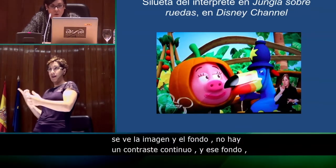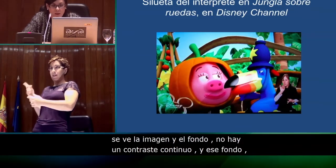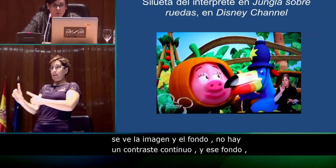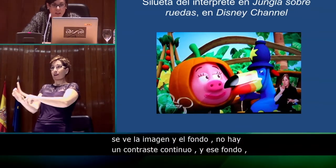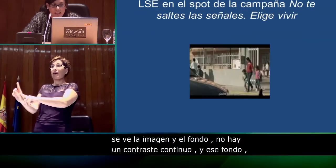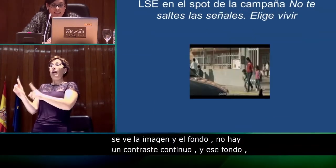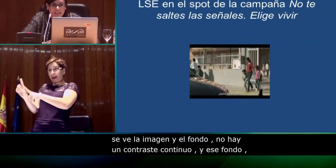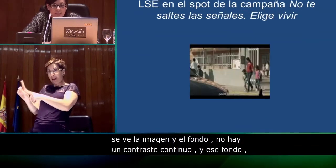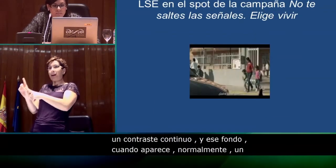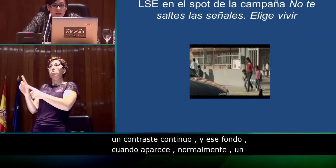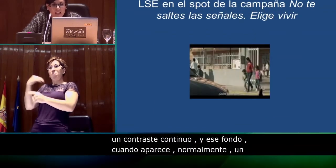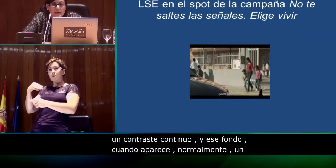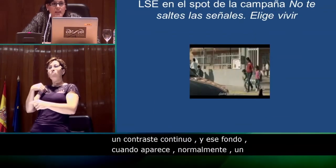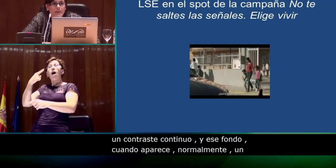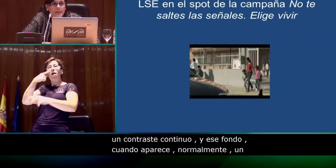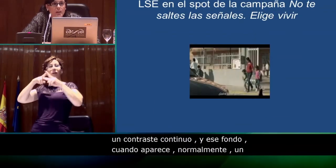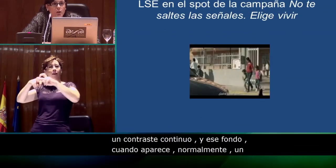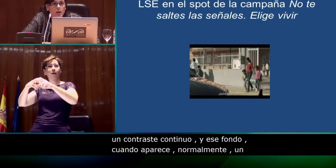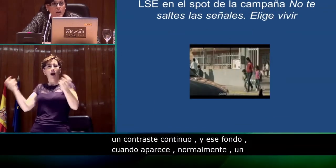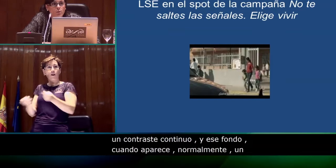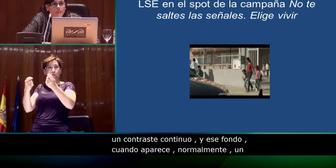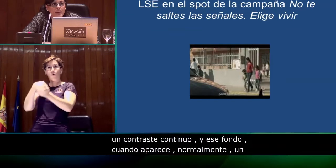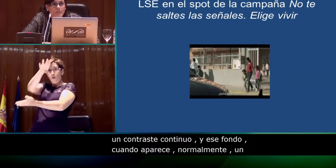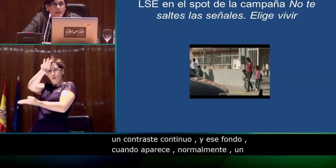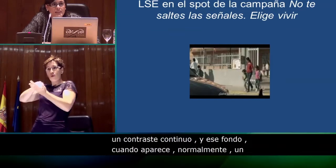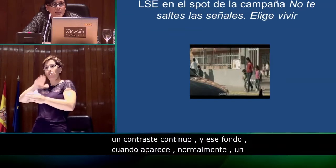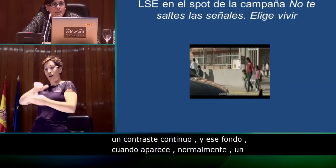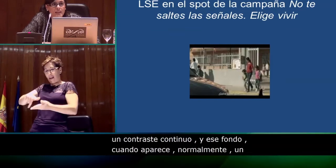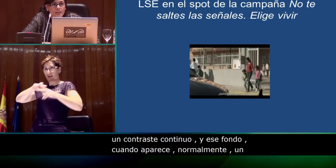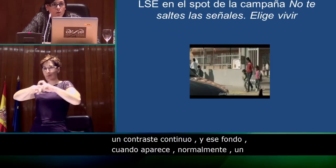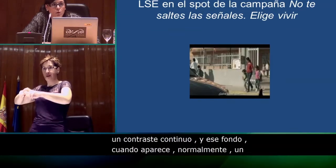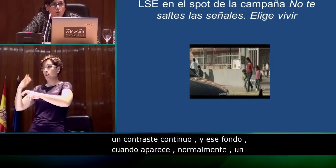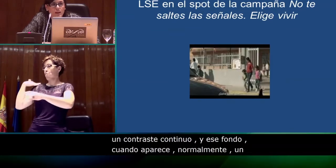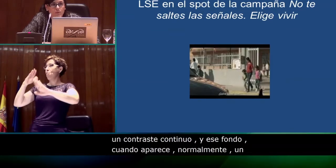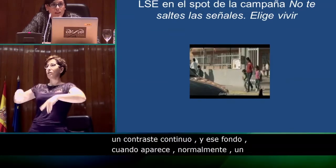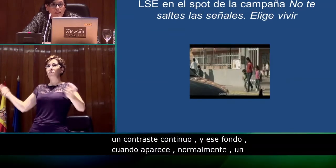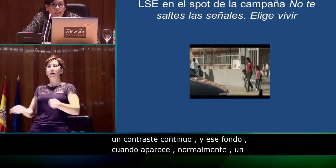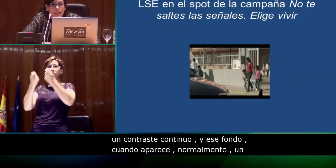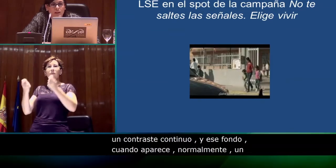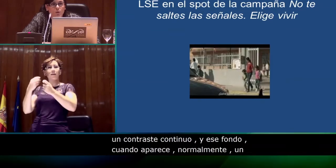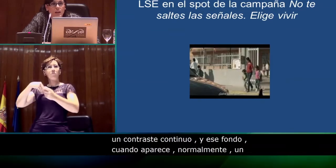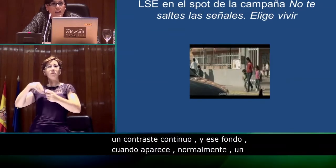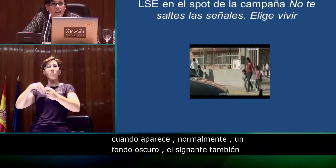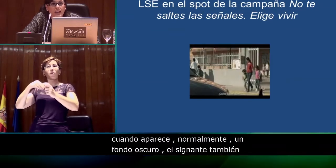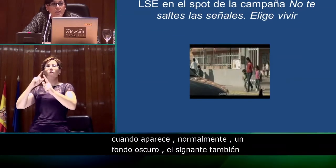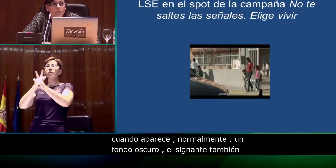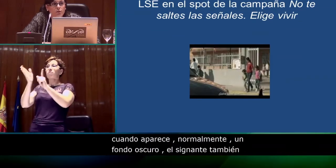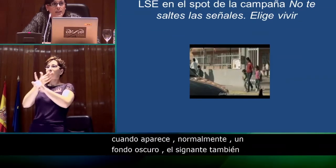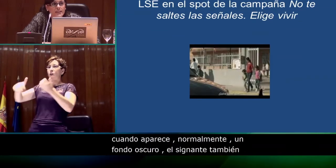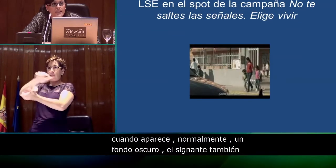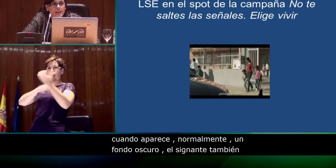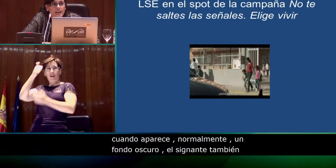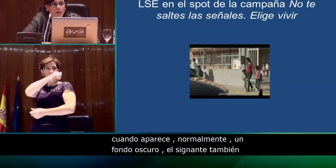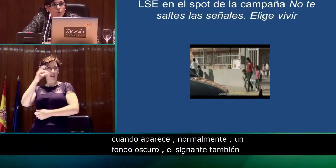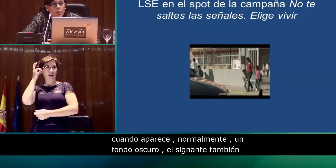que fue objeto de análisis y que perteneció a la última campaña que se desarrolló contra la violencia de género. La elección de